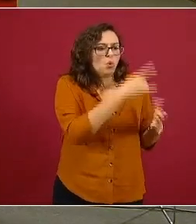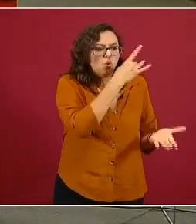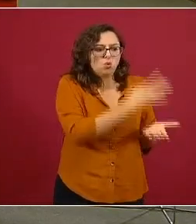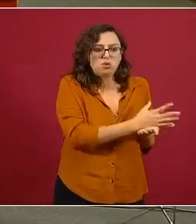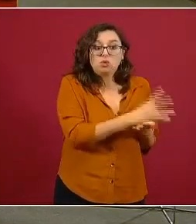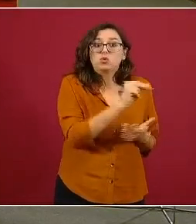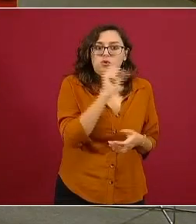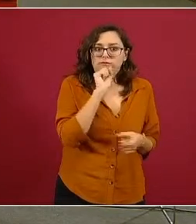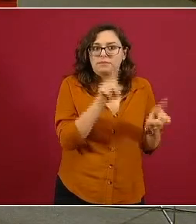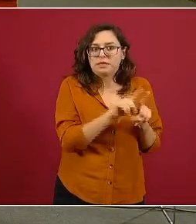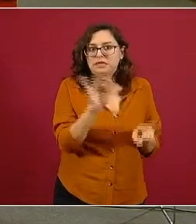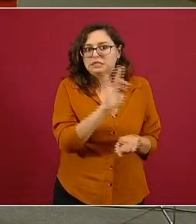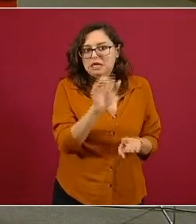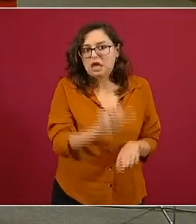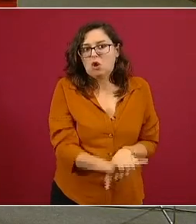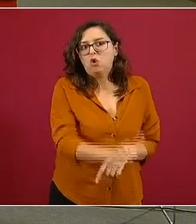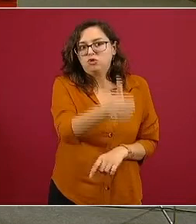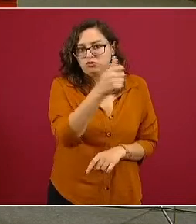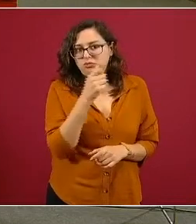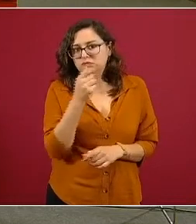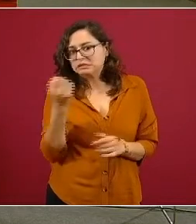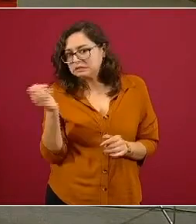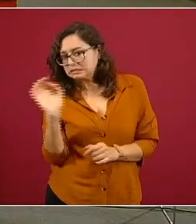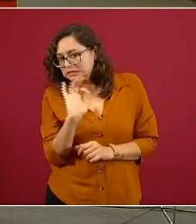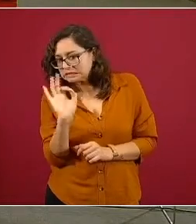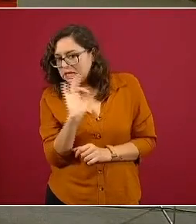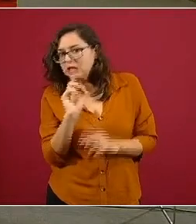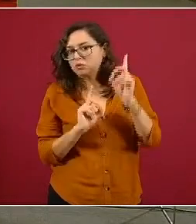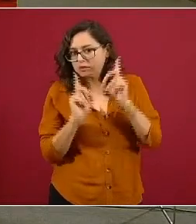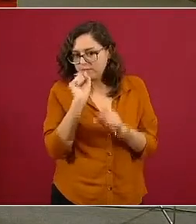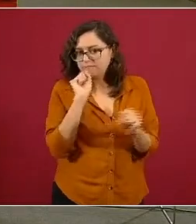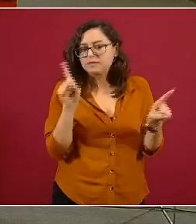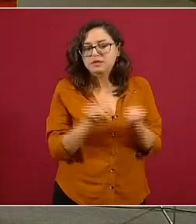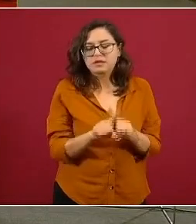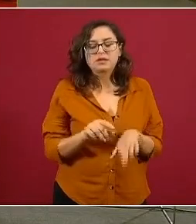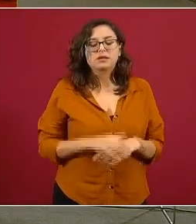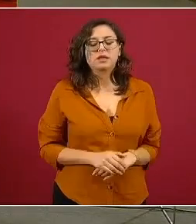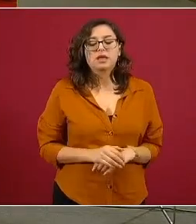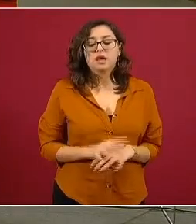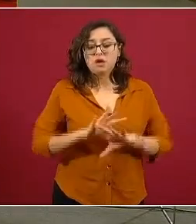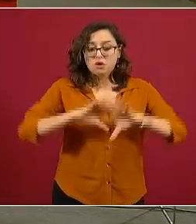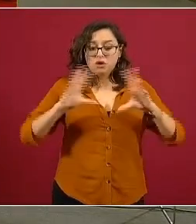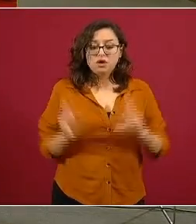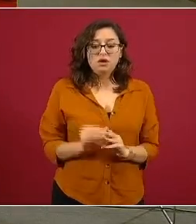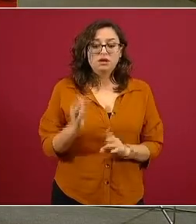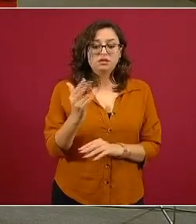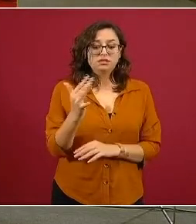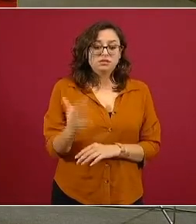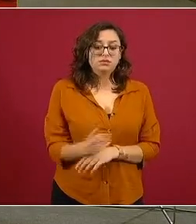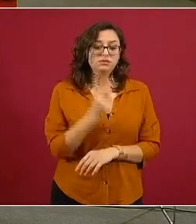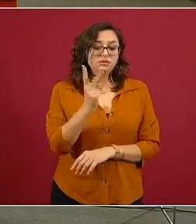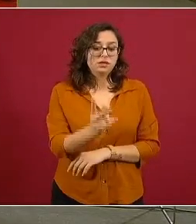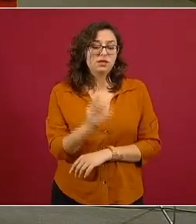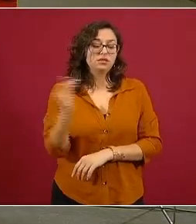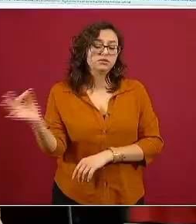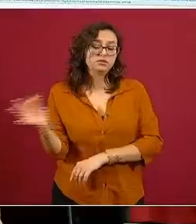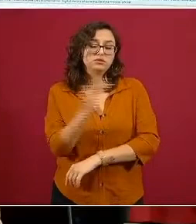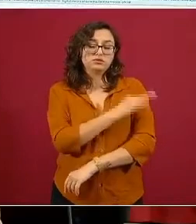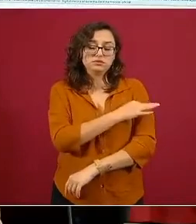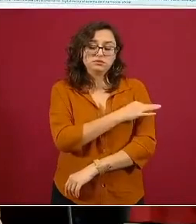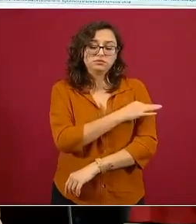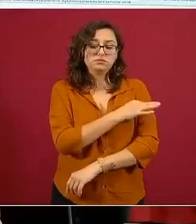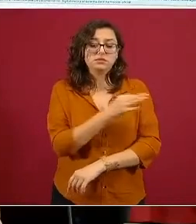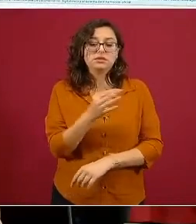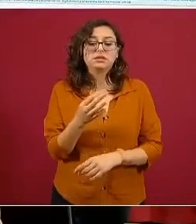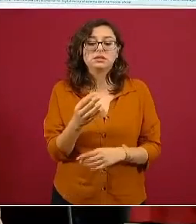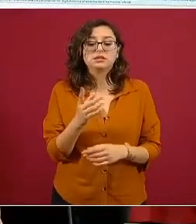casos que pudieran ser sarampión. En total se aplicaron 52,000 dosis de vacuna SRP o SR